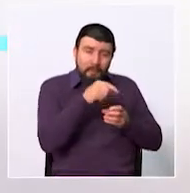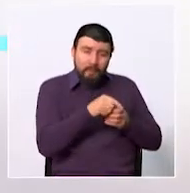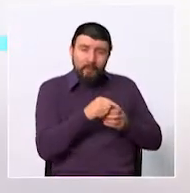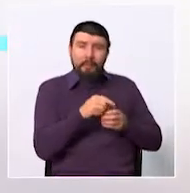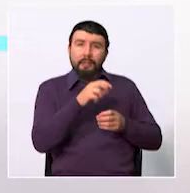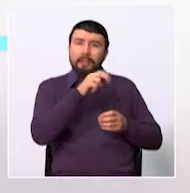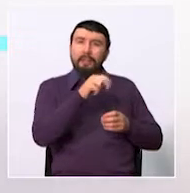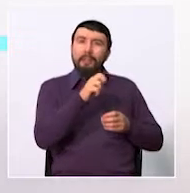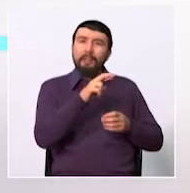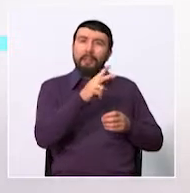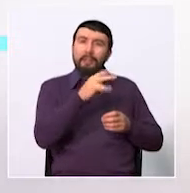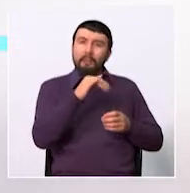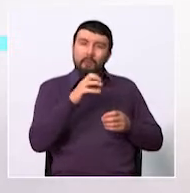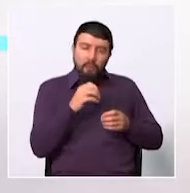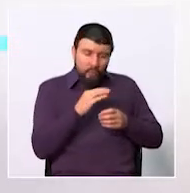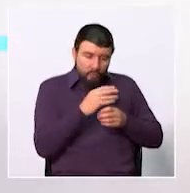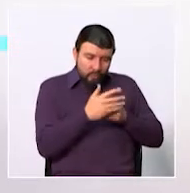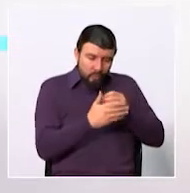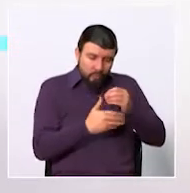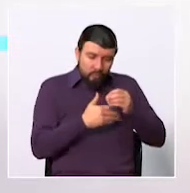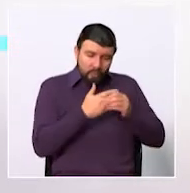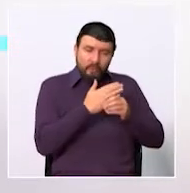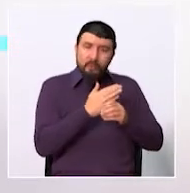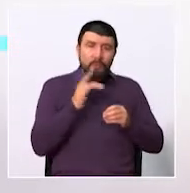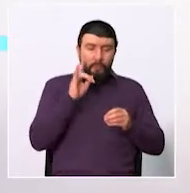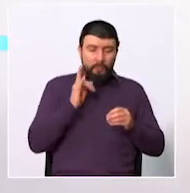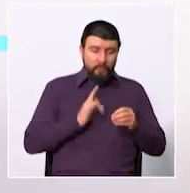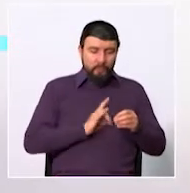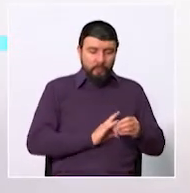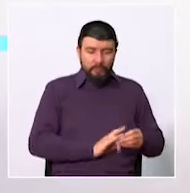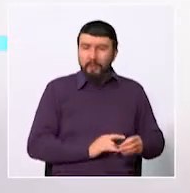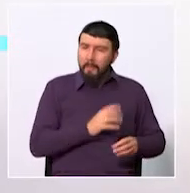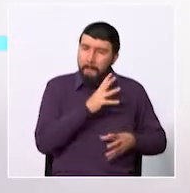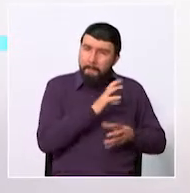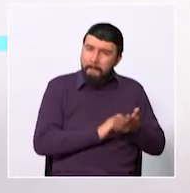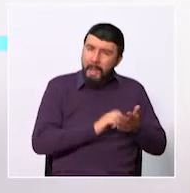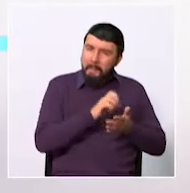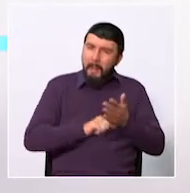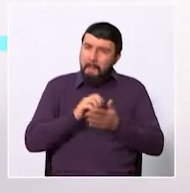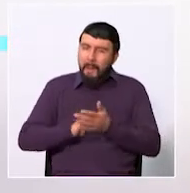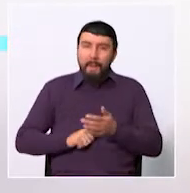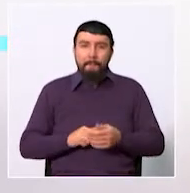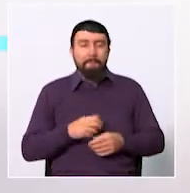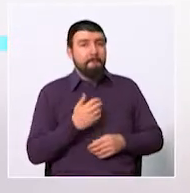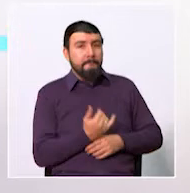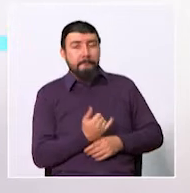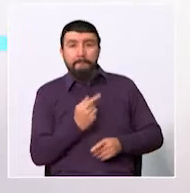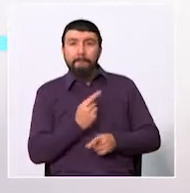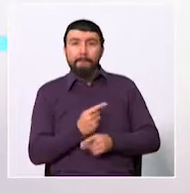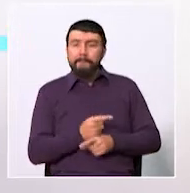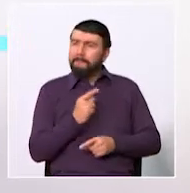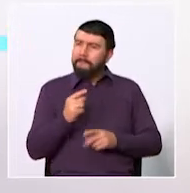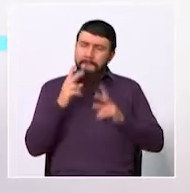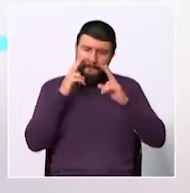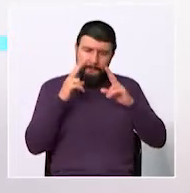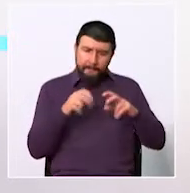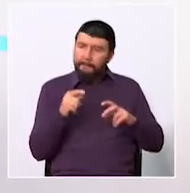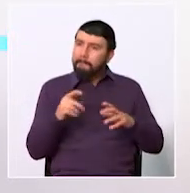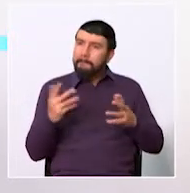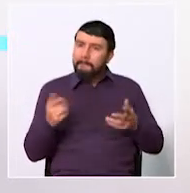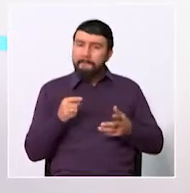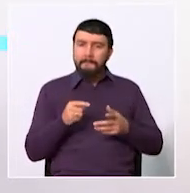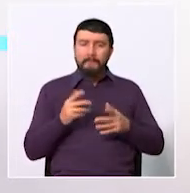del cable de luz en estos casos hay que mirar muy bien cómo es la parte